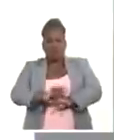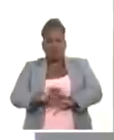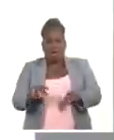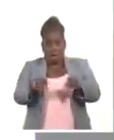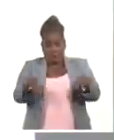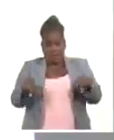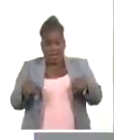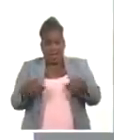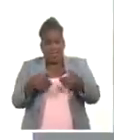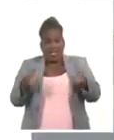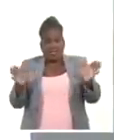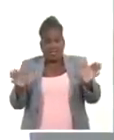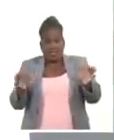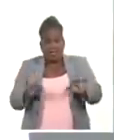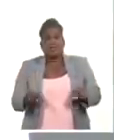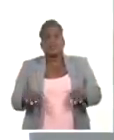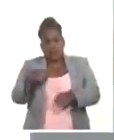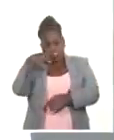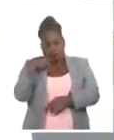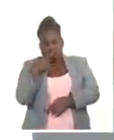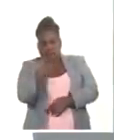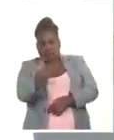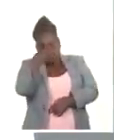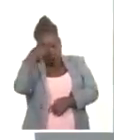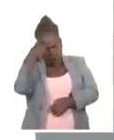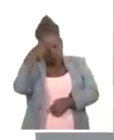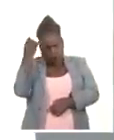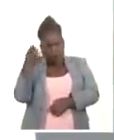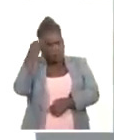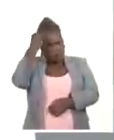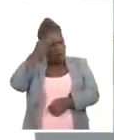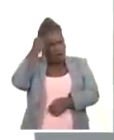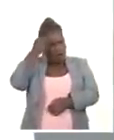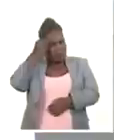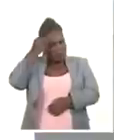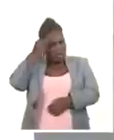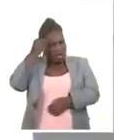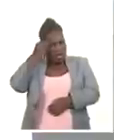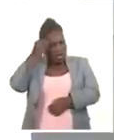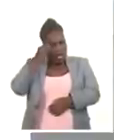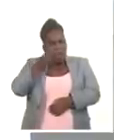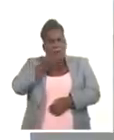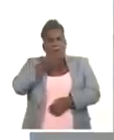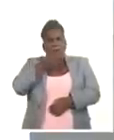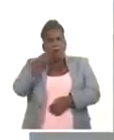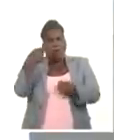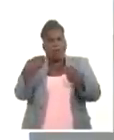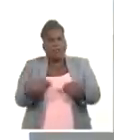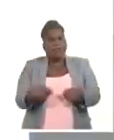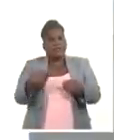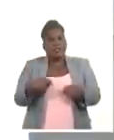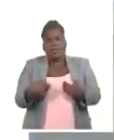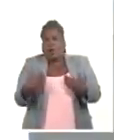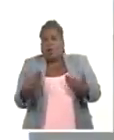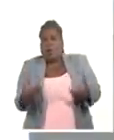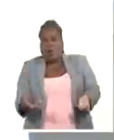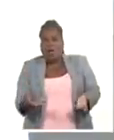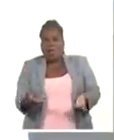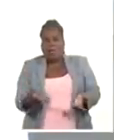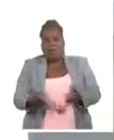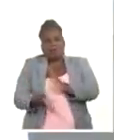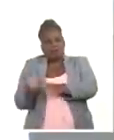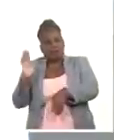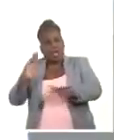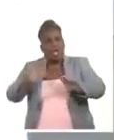salas abiertas? Sí, se está evaluando los casos para poder decidir cuál paciente se puede ir de